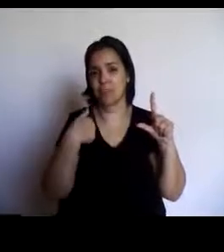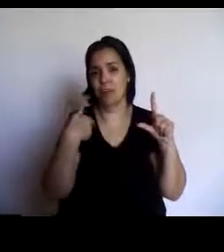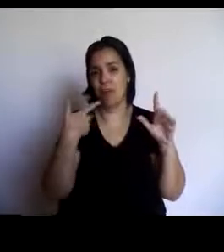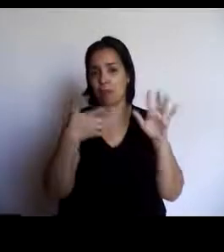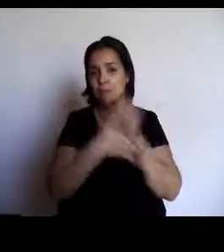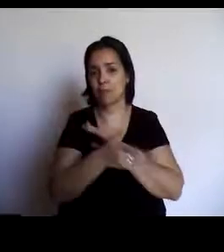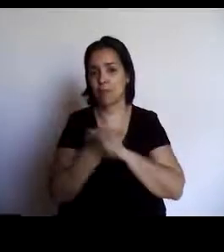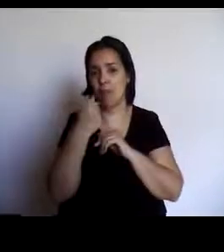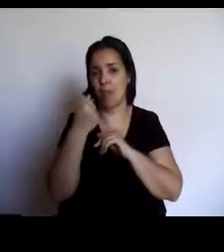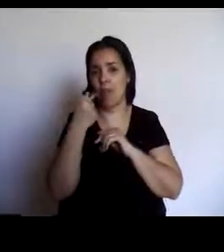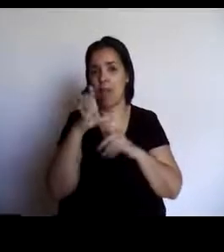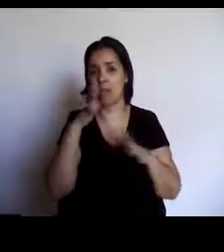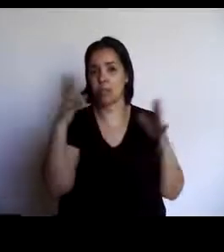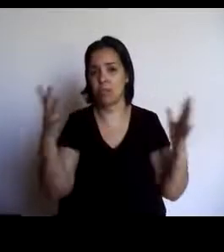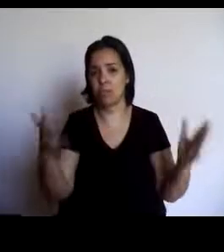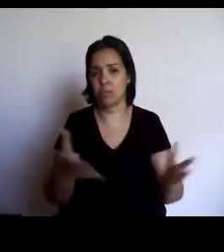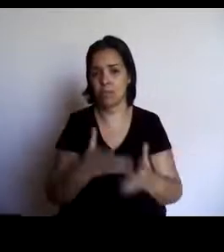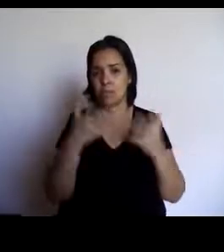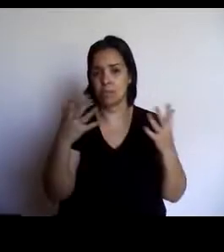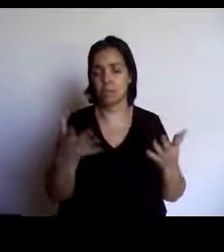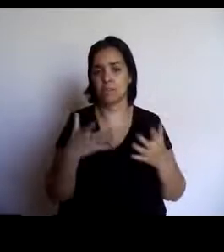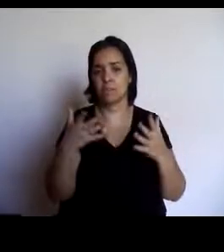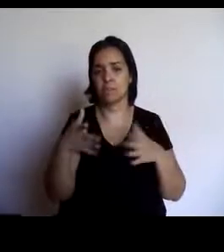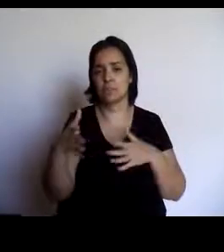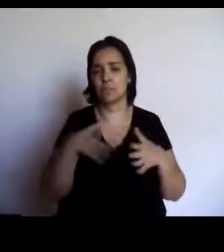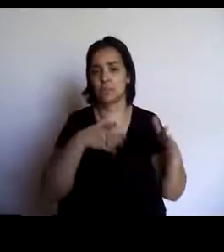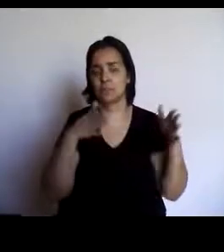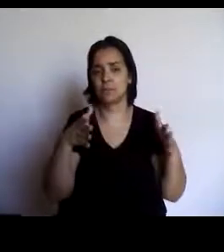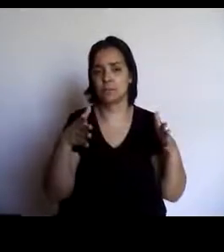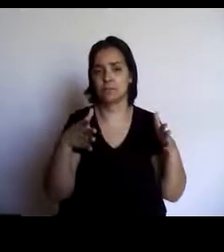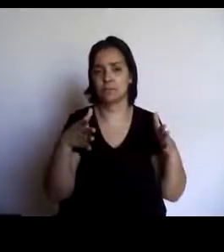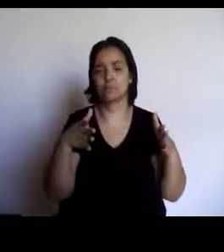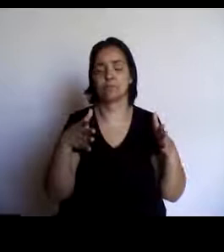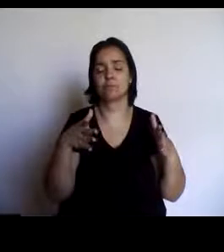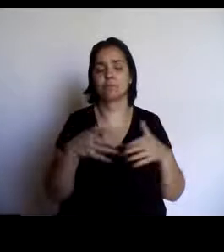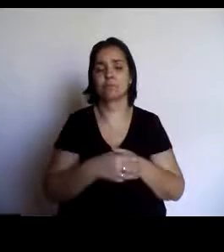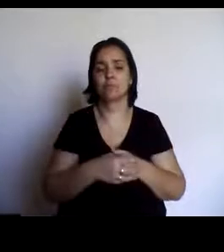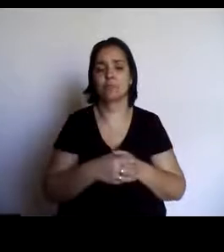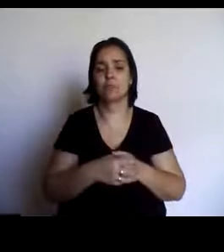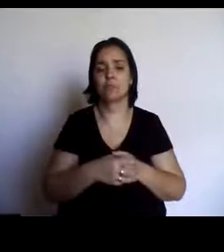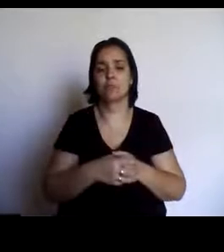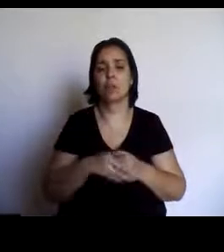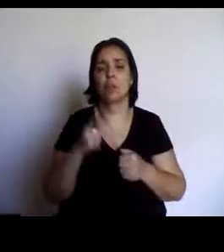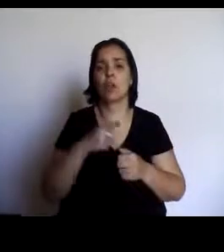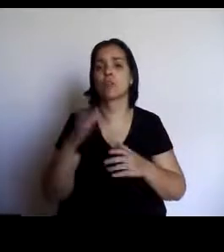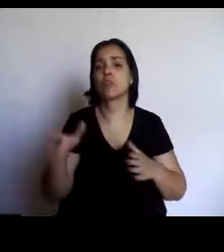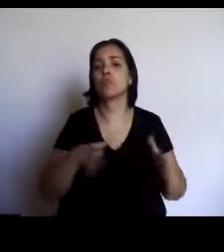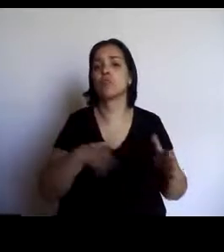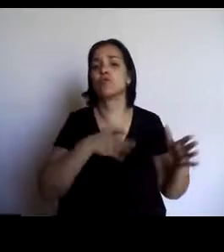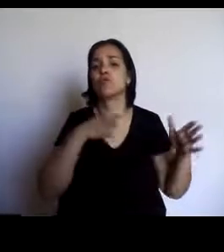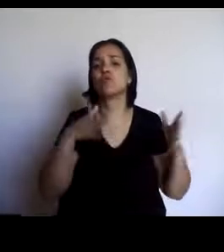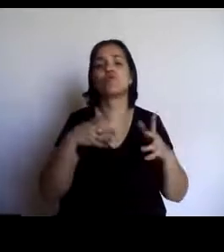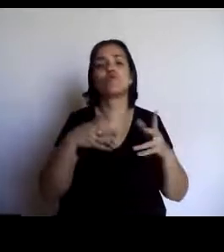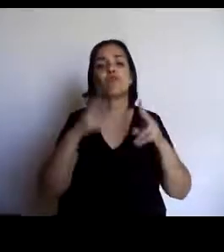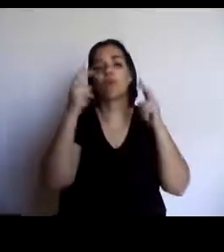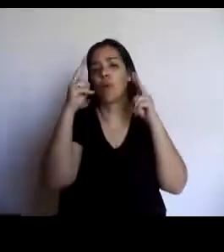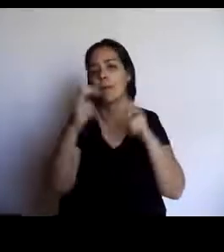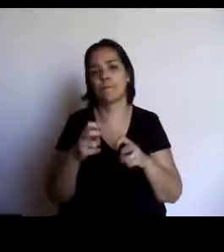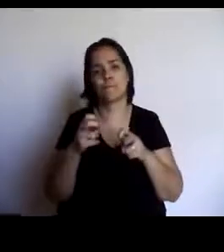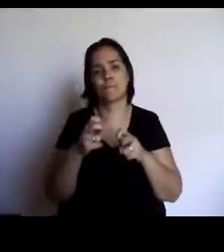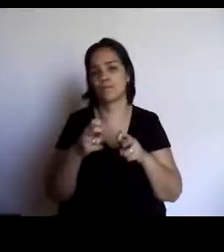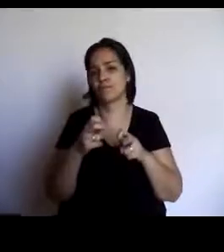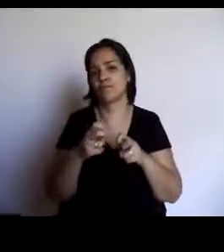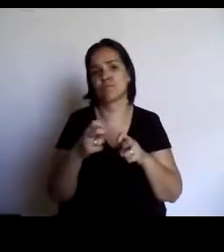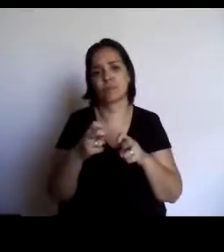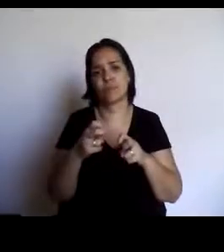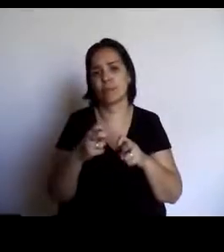el momento actual en el que nos encontramos. Es un momento en el que se están analizando cuáles son los daños que la